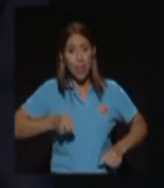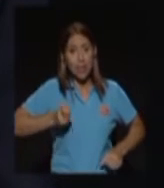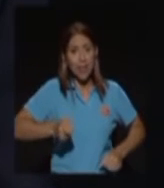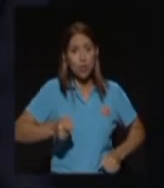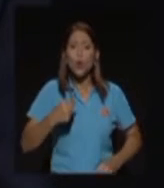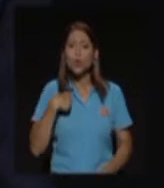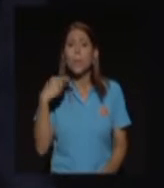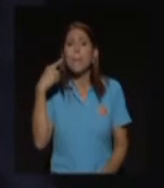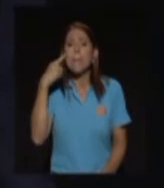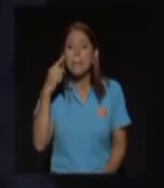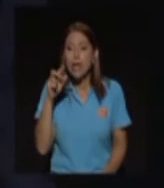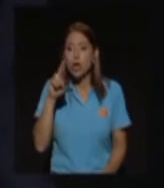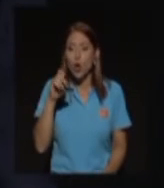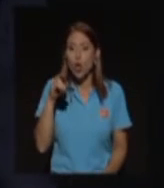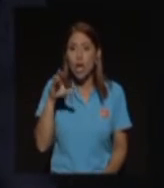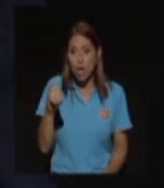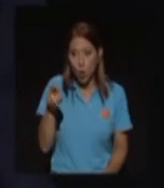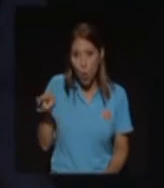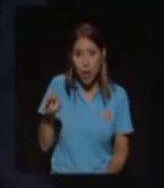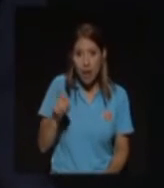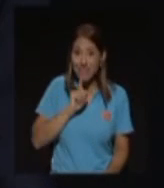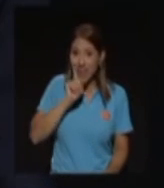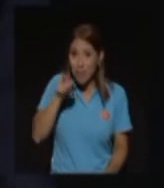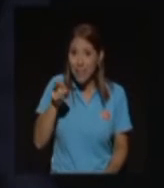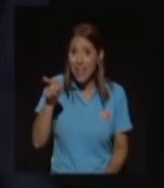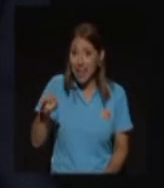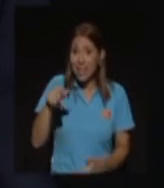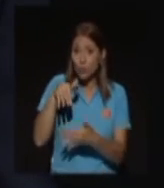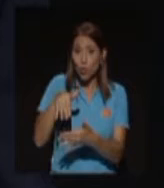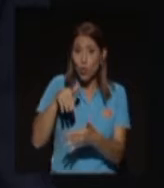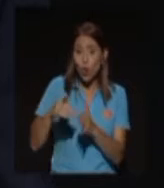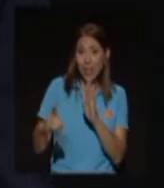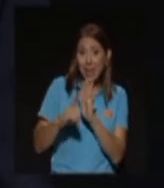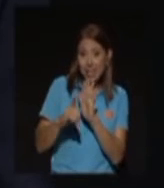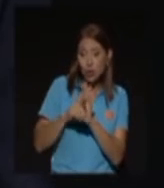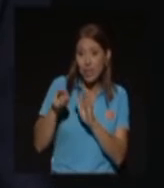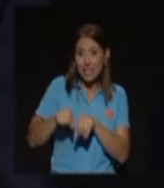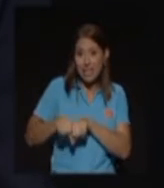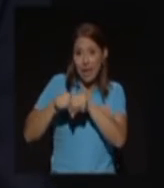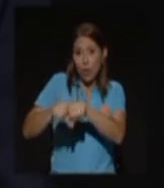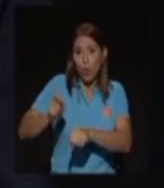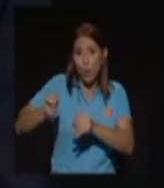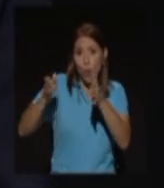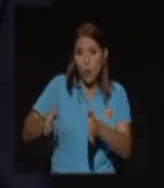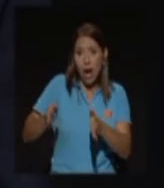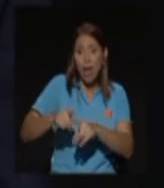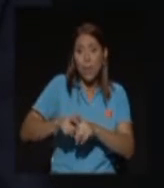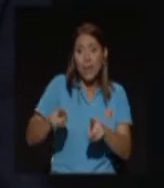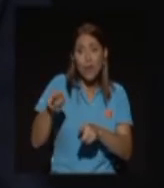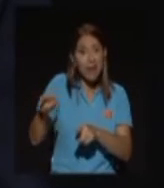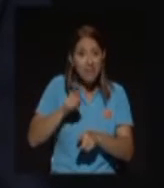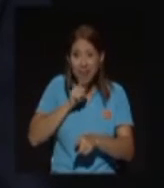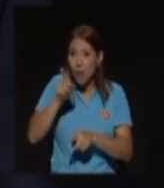Rodrigo en realidad, aunque estudió derecho y se graduó como abogado, ¿verdad?, en realidad no había dedicado mayor tiempo